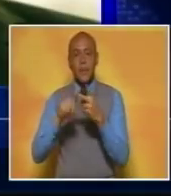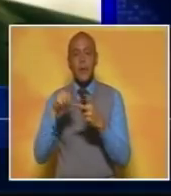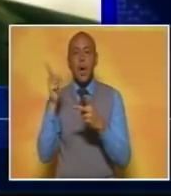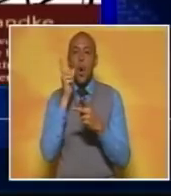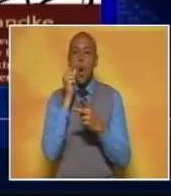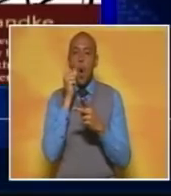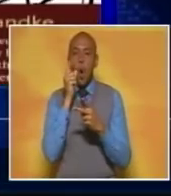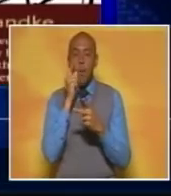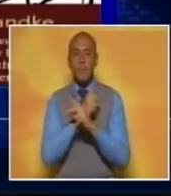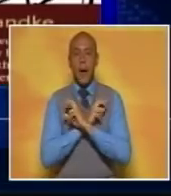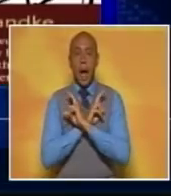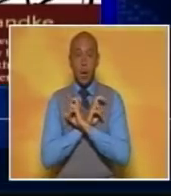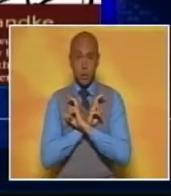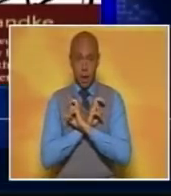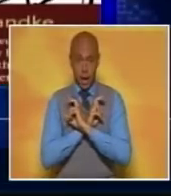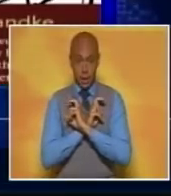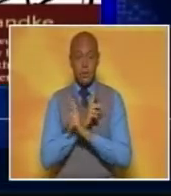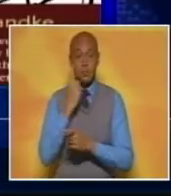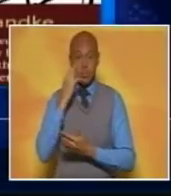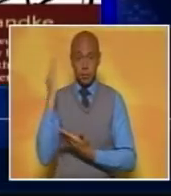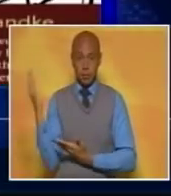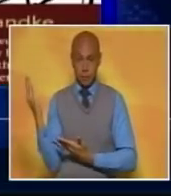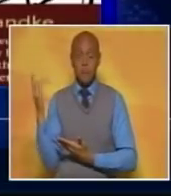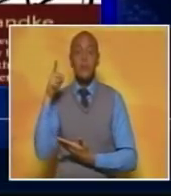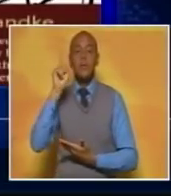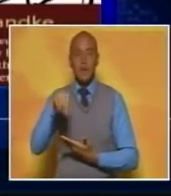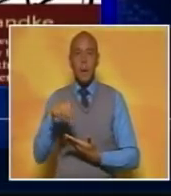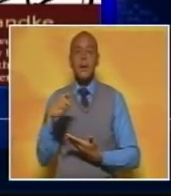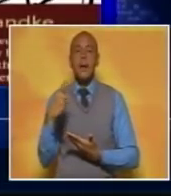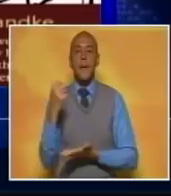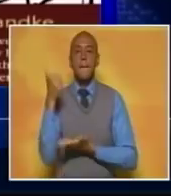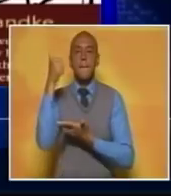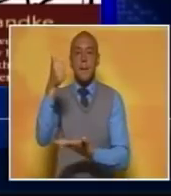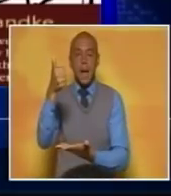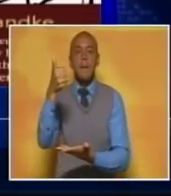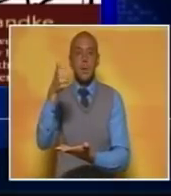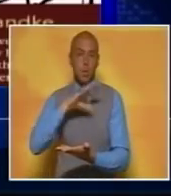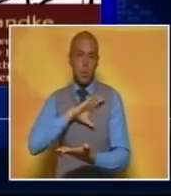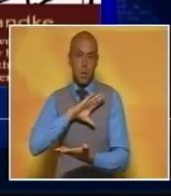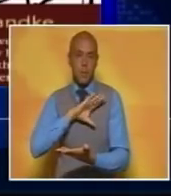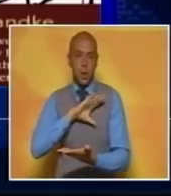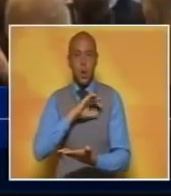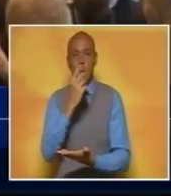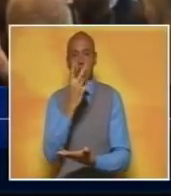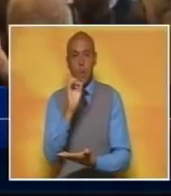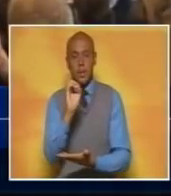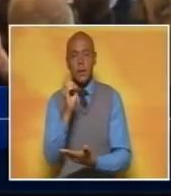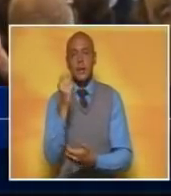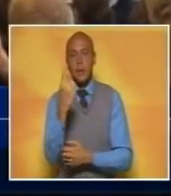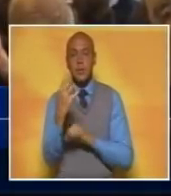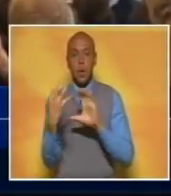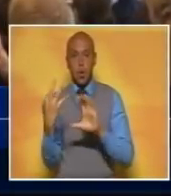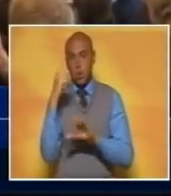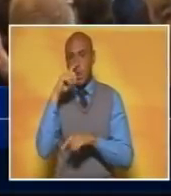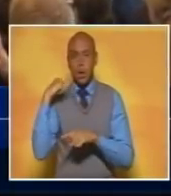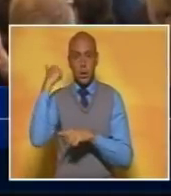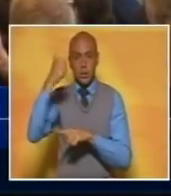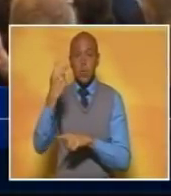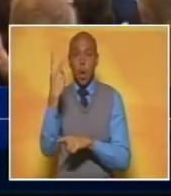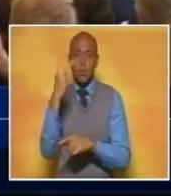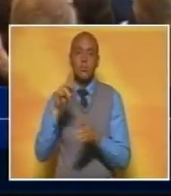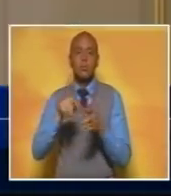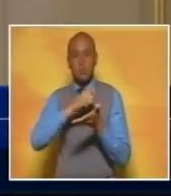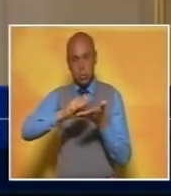austríaco Peter Handke con el Premio Nobel de Literatura 2018 y 2019 respectivamente.